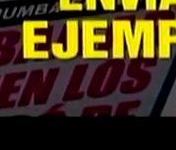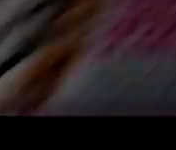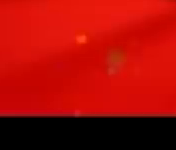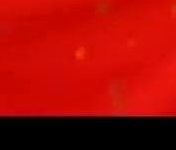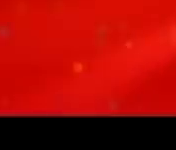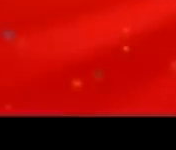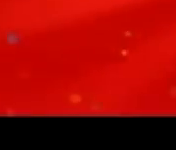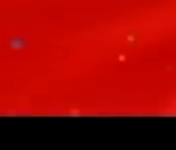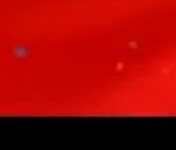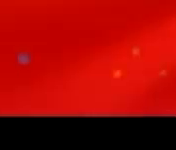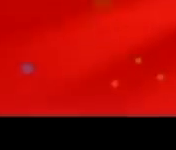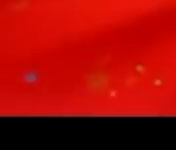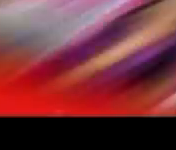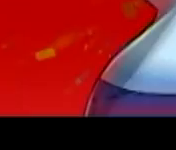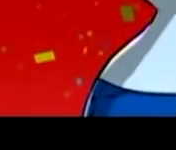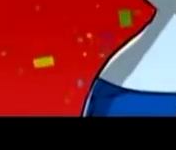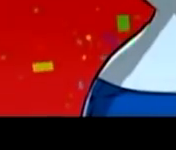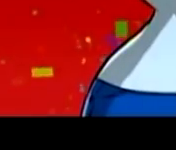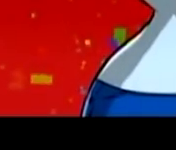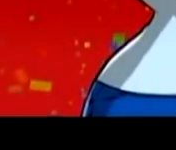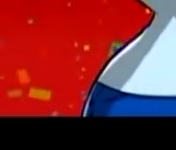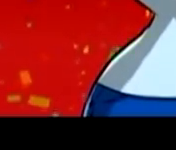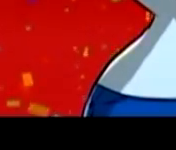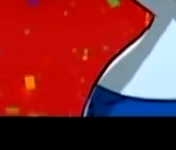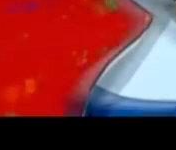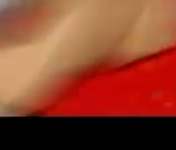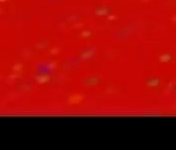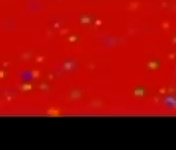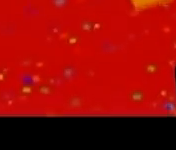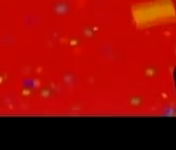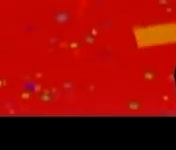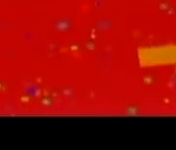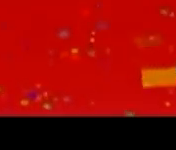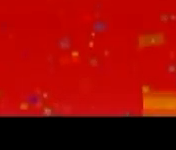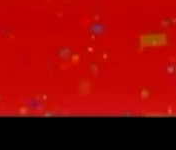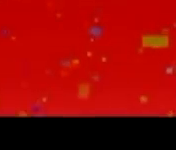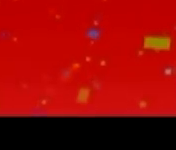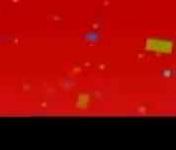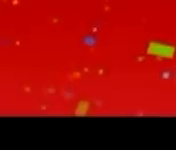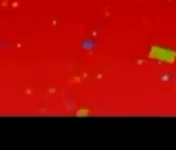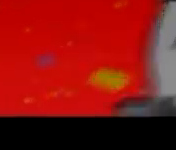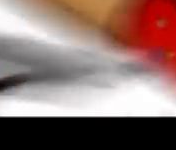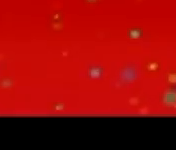ejemplar de diario extra incluye tu nombre y apellido puedes enviarla por whatsapp o por web